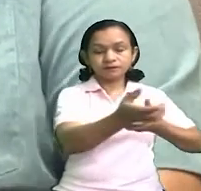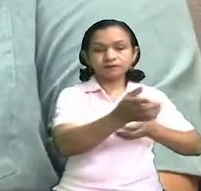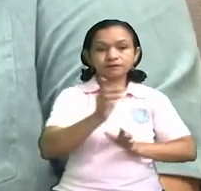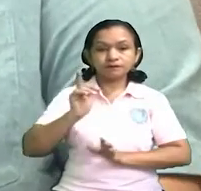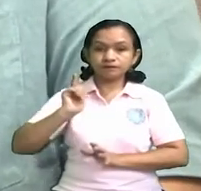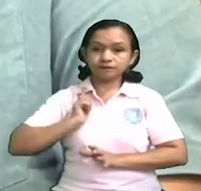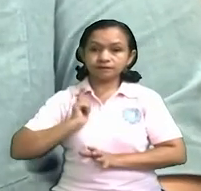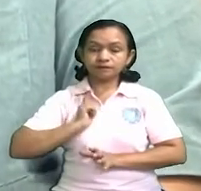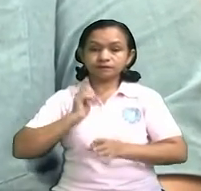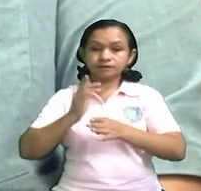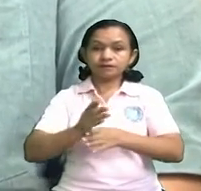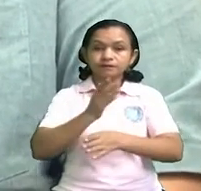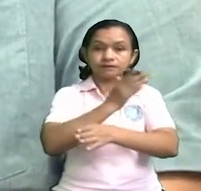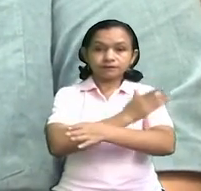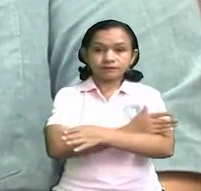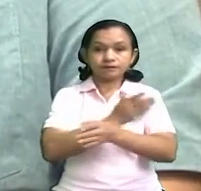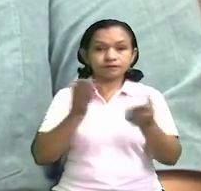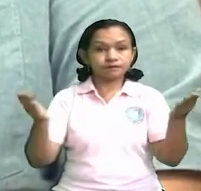teníamos antes era